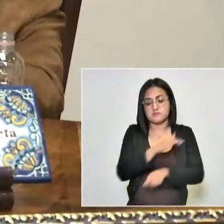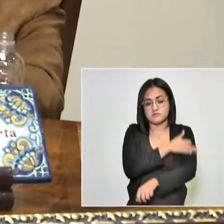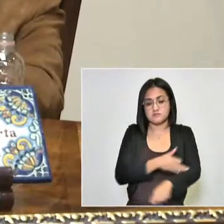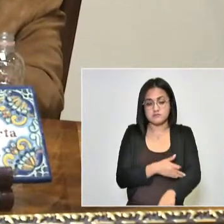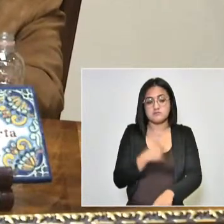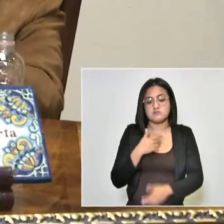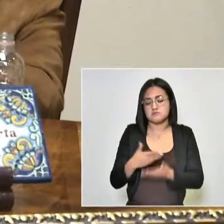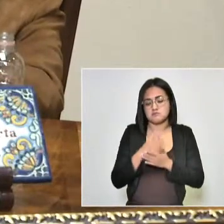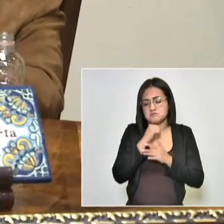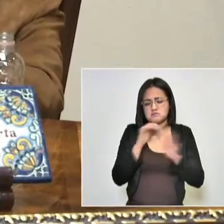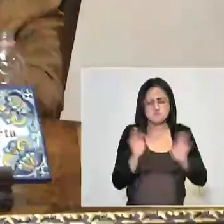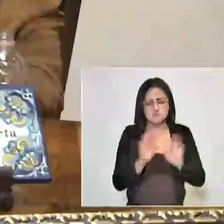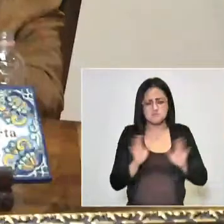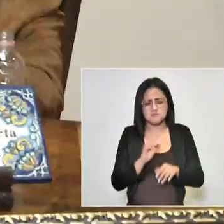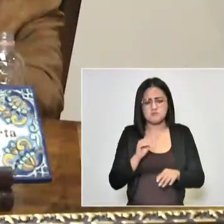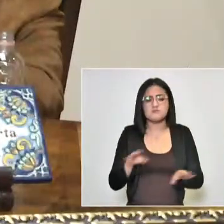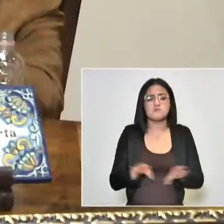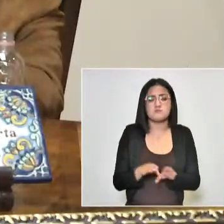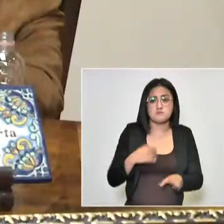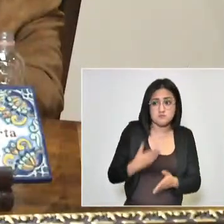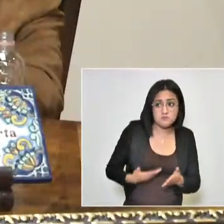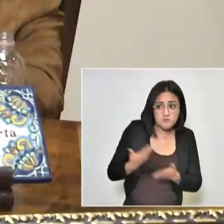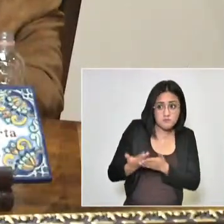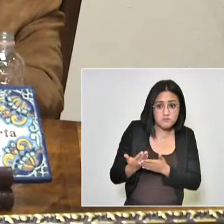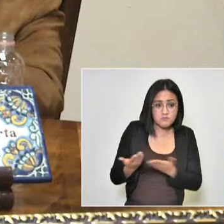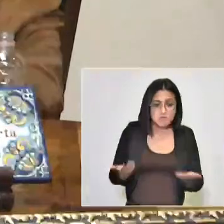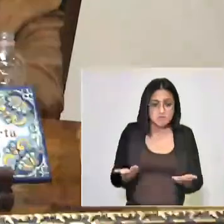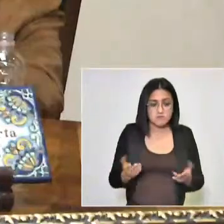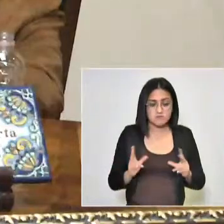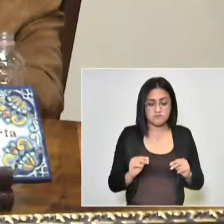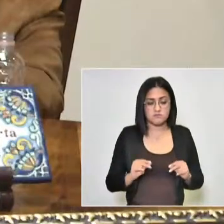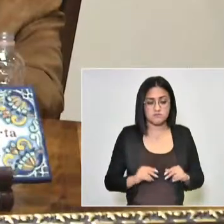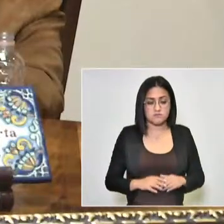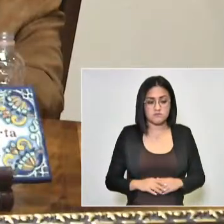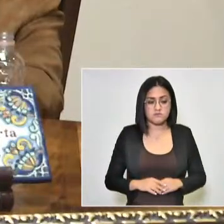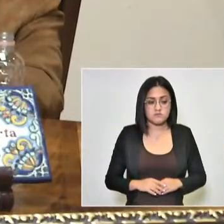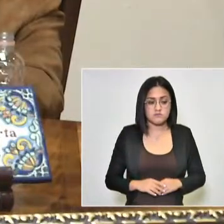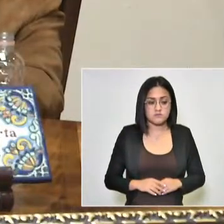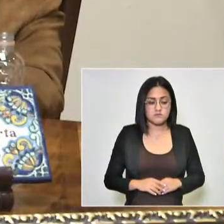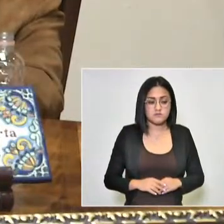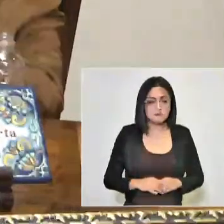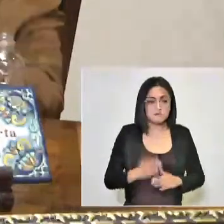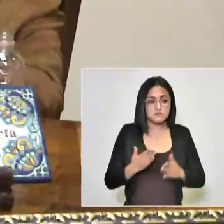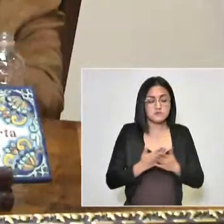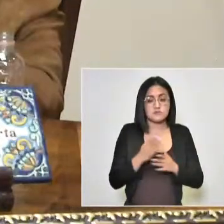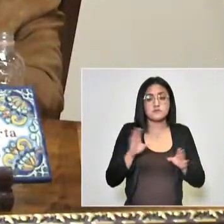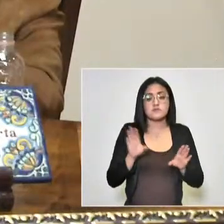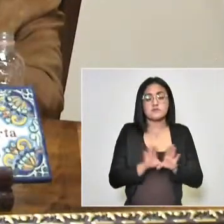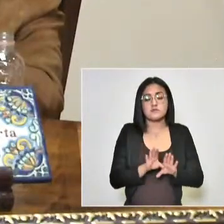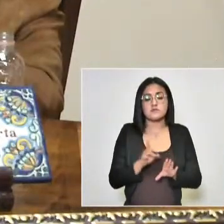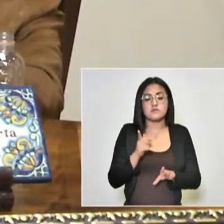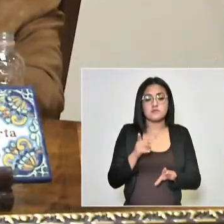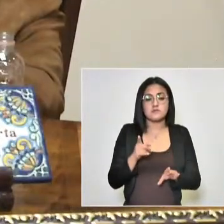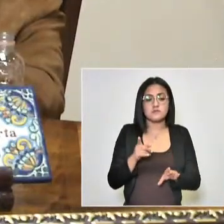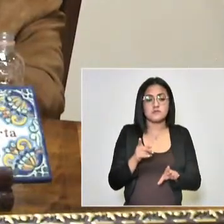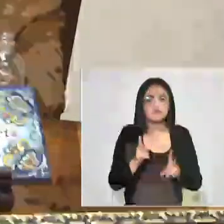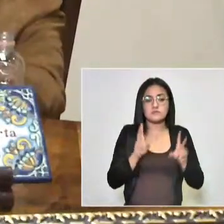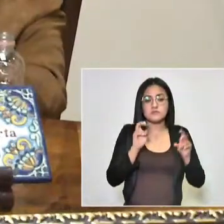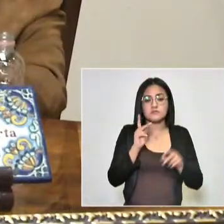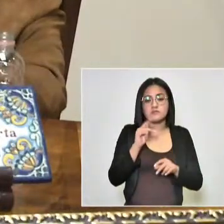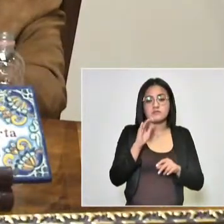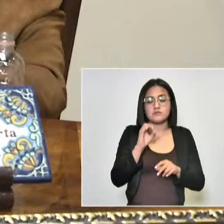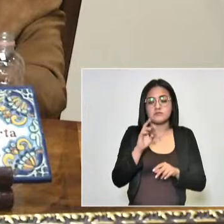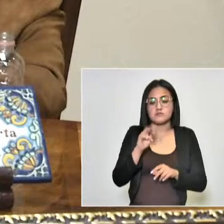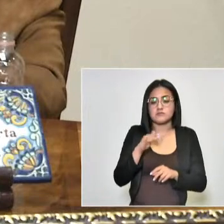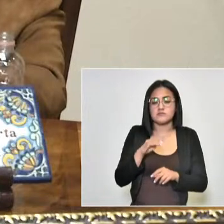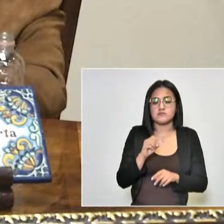pedir nada. ¿Cómo le voy a pedir? ¿Sí? A lo mejor le pido que no nombre a Paco Ramos, pero eso es